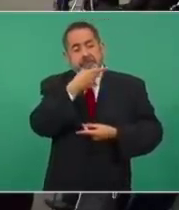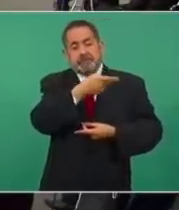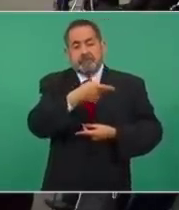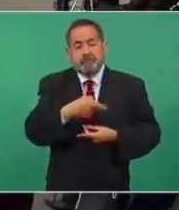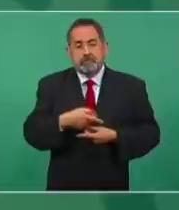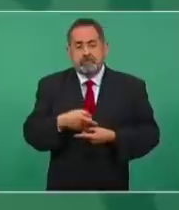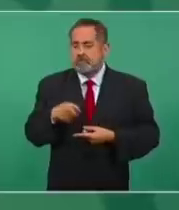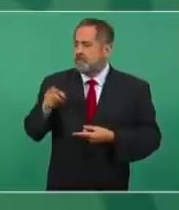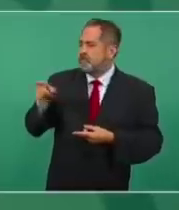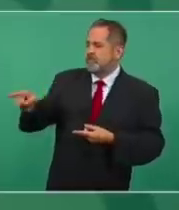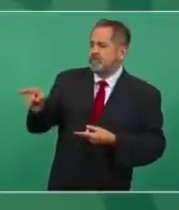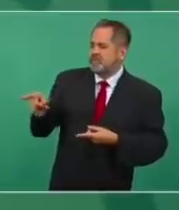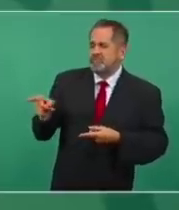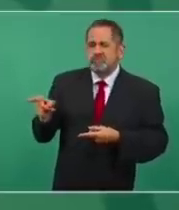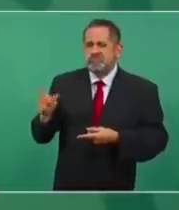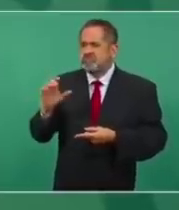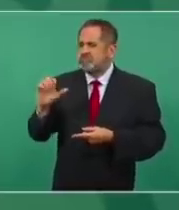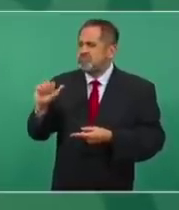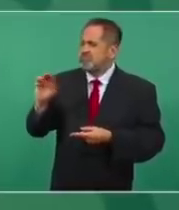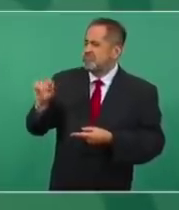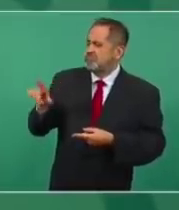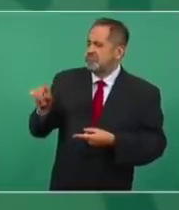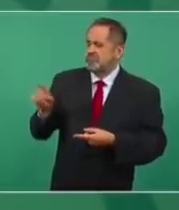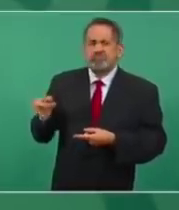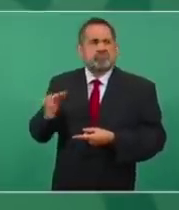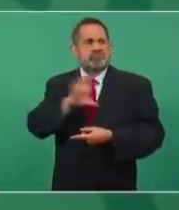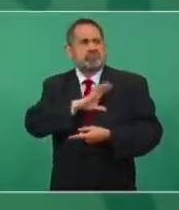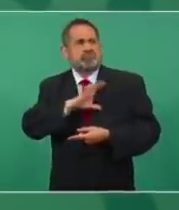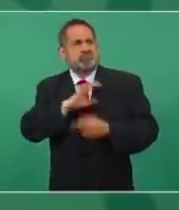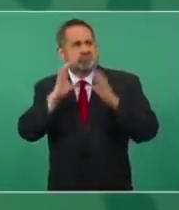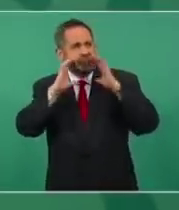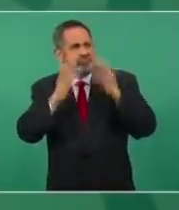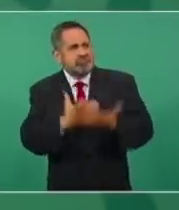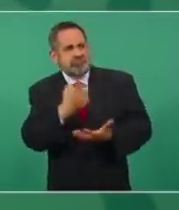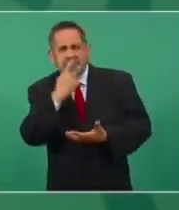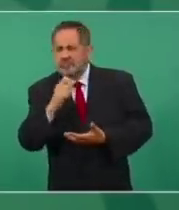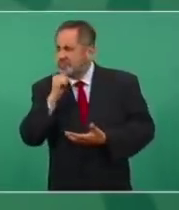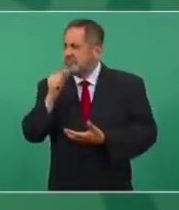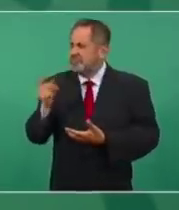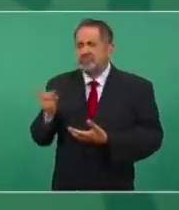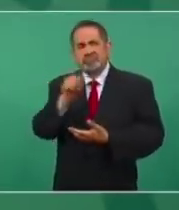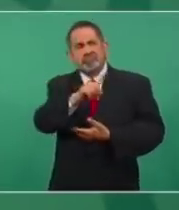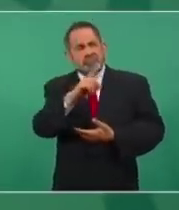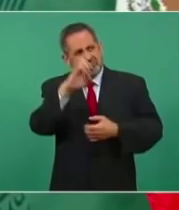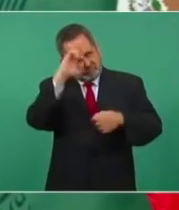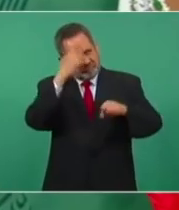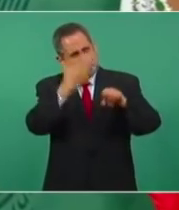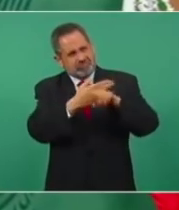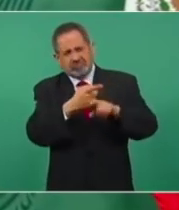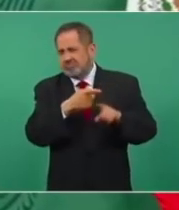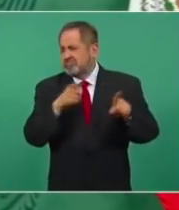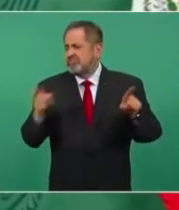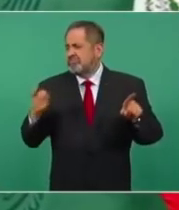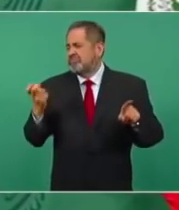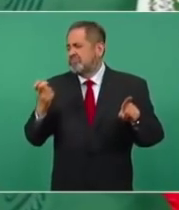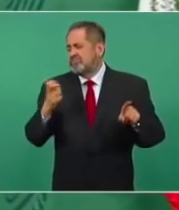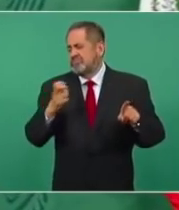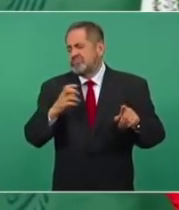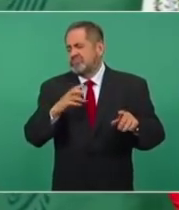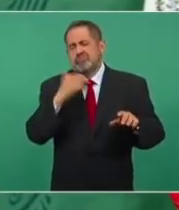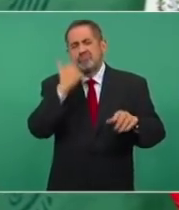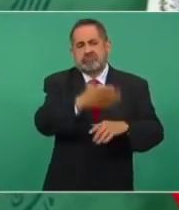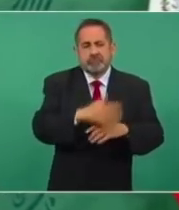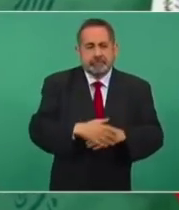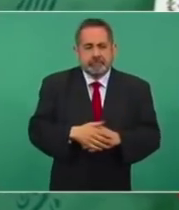que yo no quiero a Santa porque es extranjero, o sea, y yo estoy seguro que el que hizo el muñeco